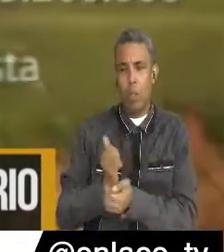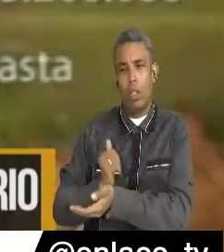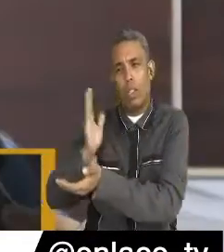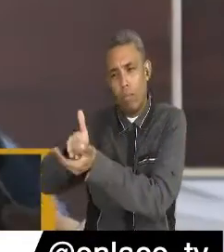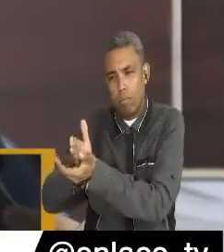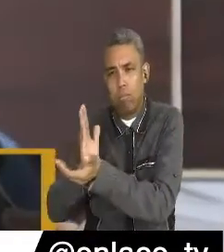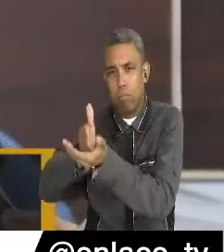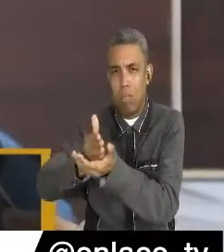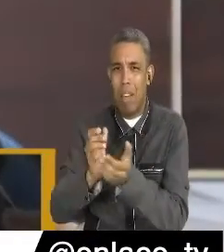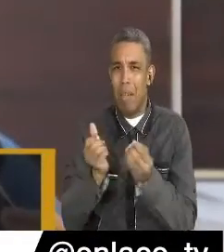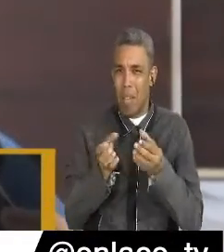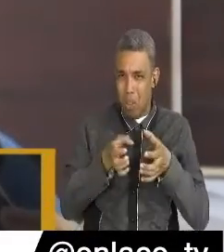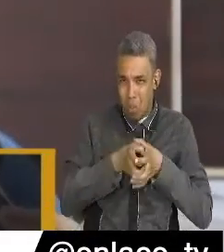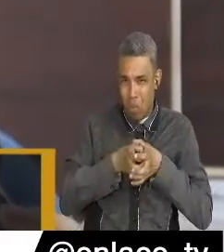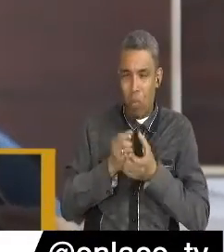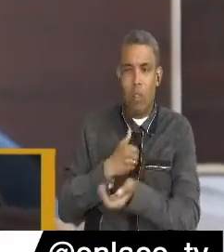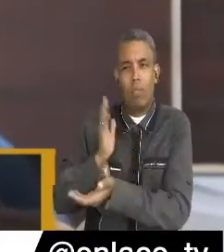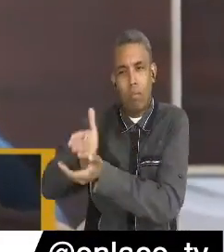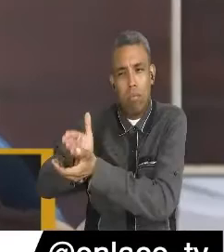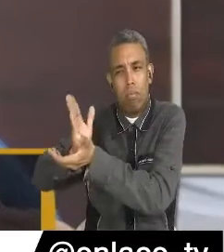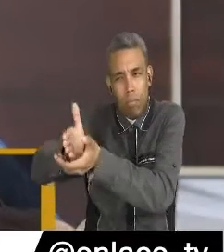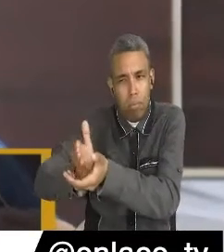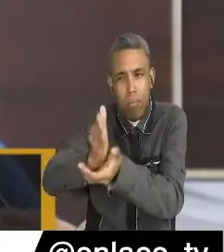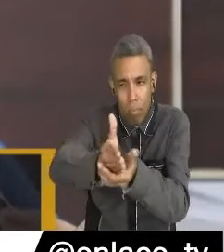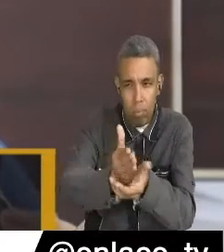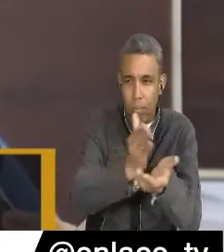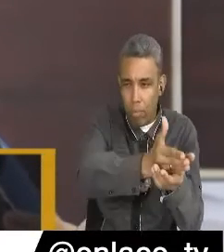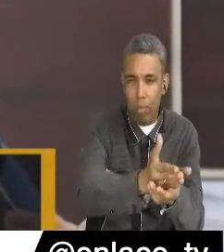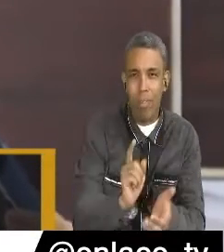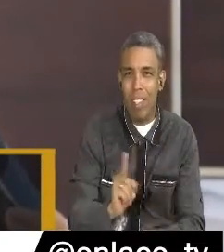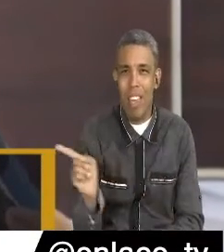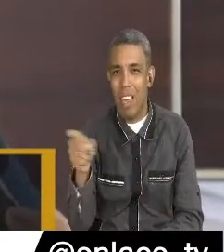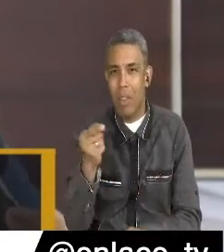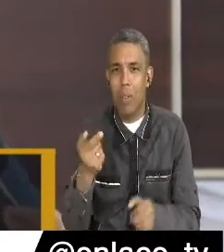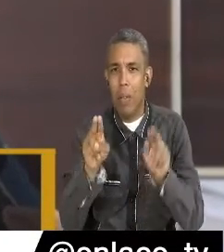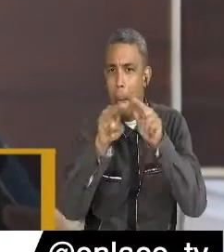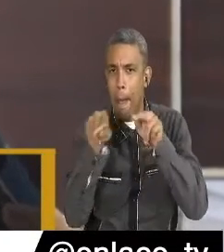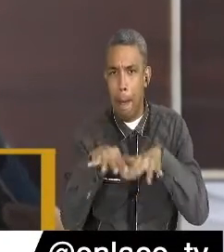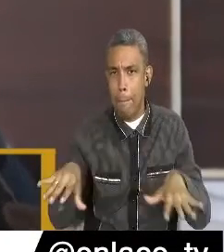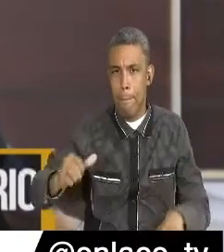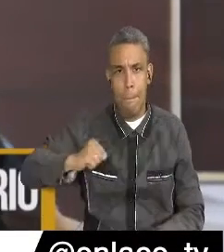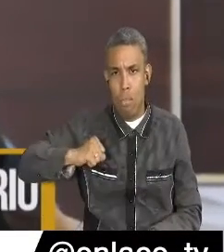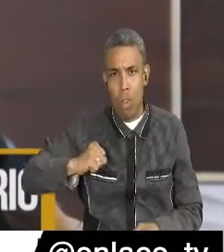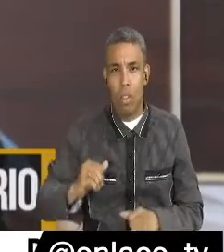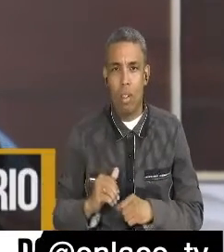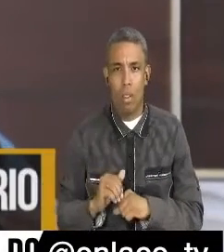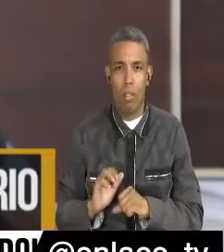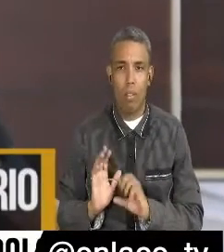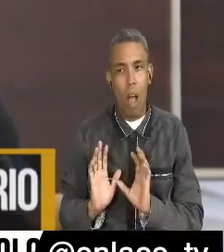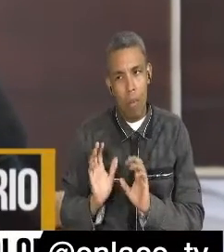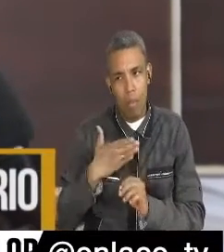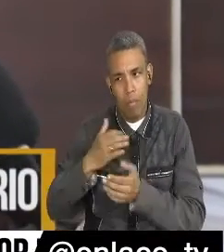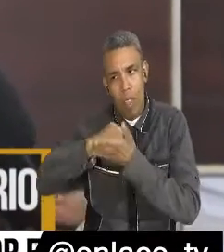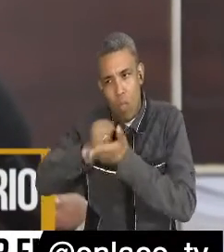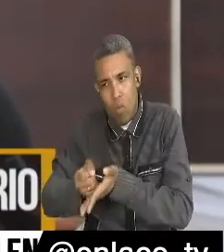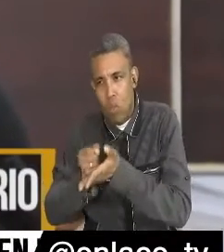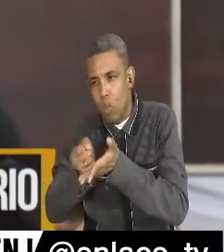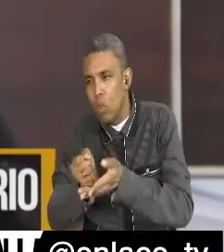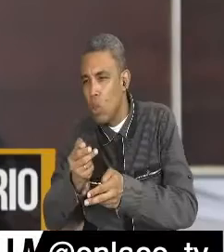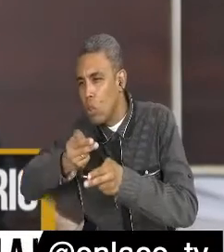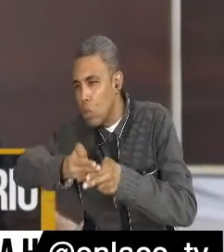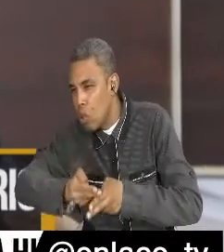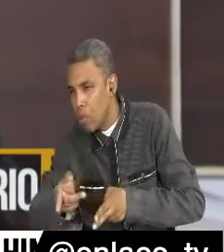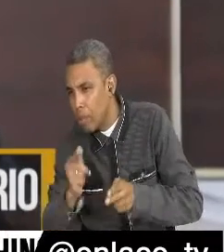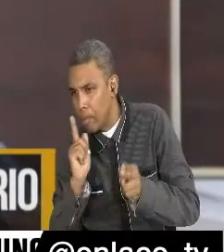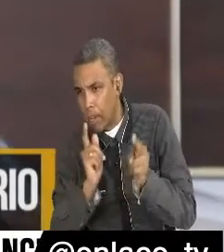que es para los más necesitados. Es la única oportunidad que realmente van a tener las familias